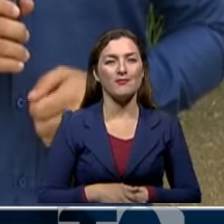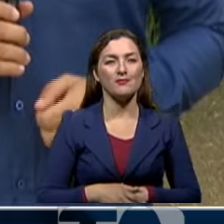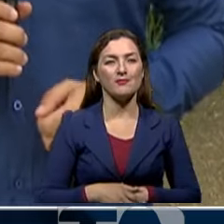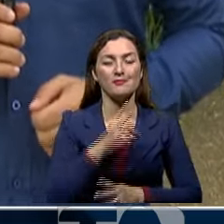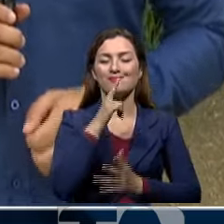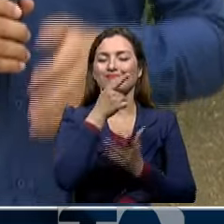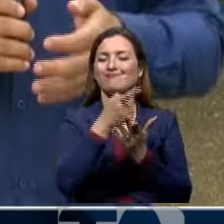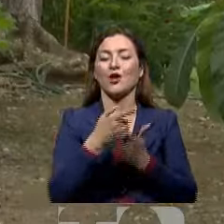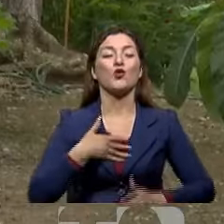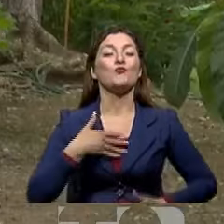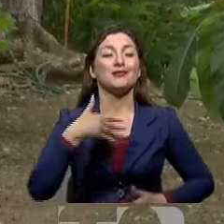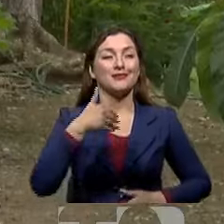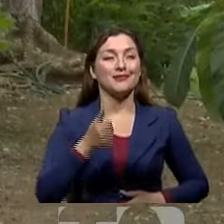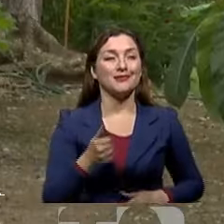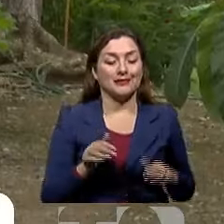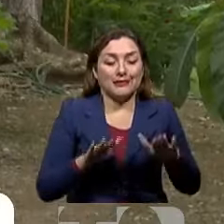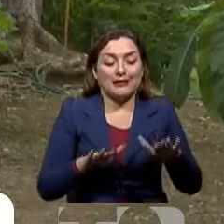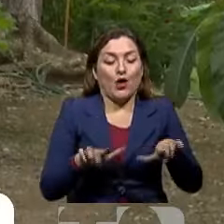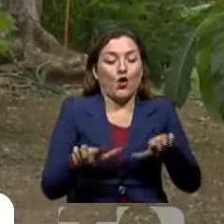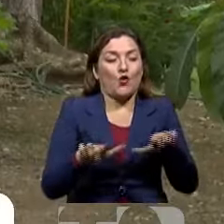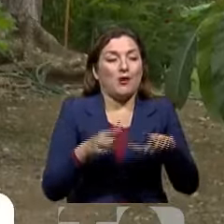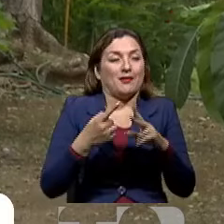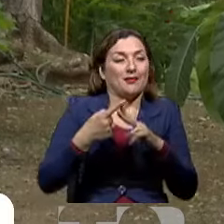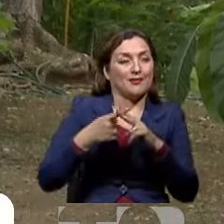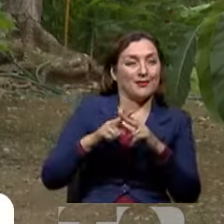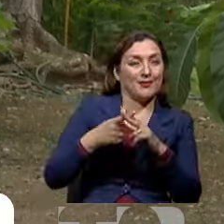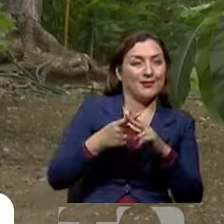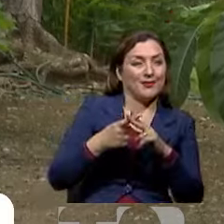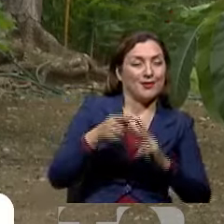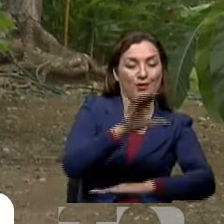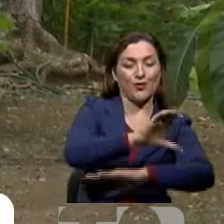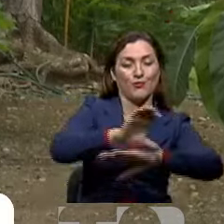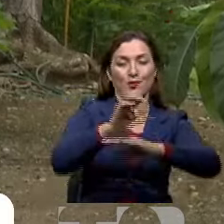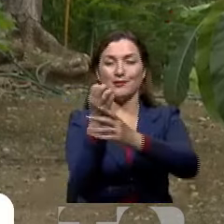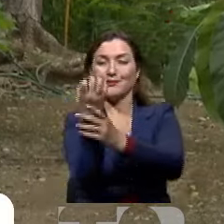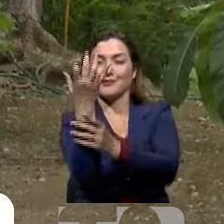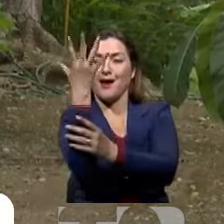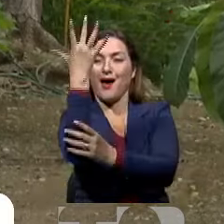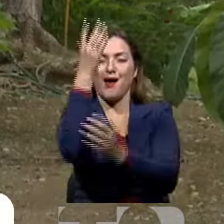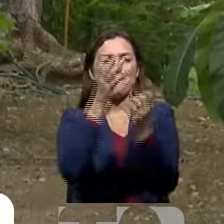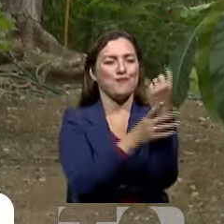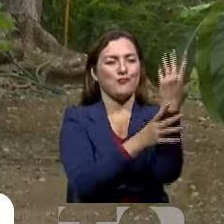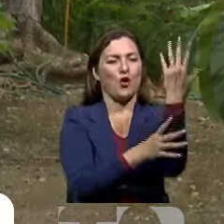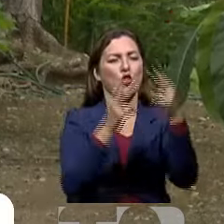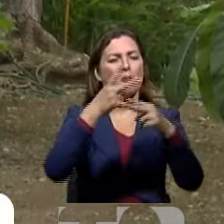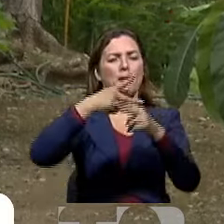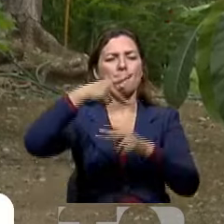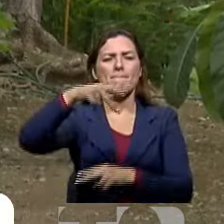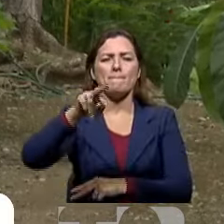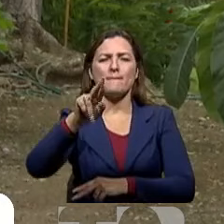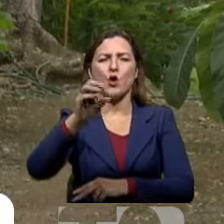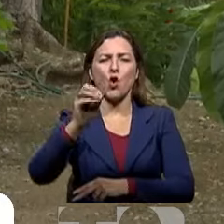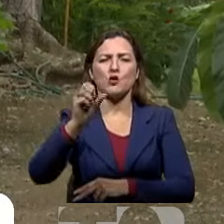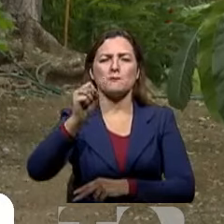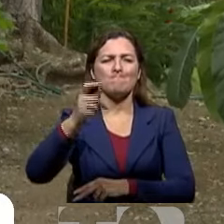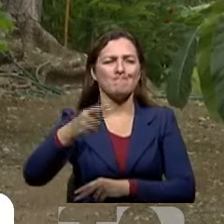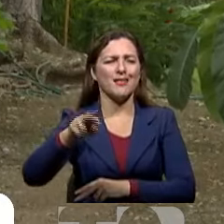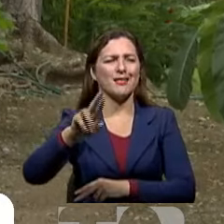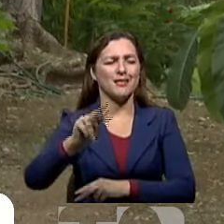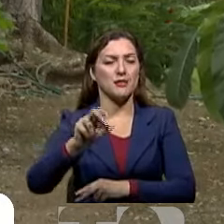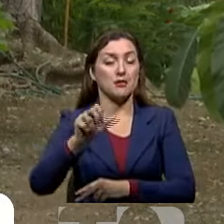Así es, ¿qué tal? Nosotros nos encontramos en el inicio del bosque y vegetación protector Prosperina. En este punto, las personas que desean